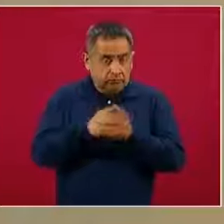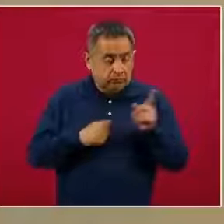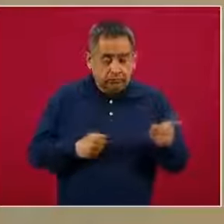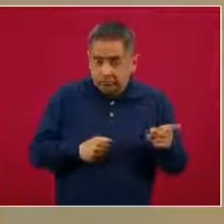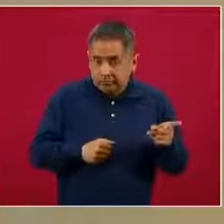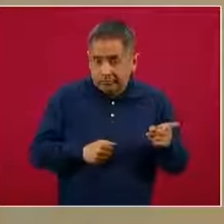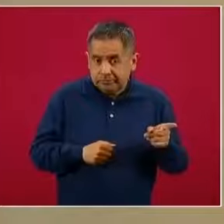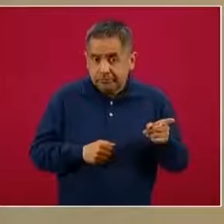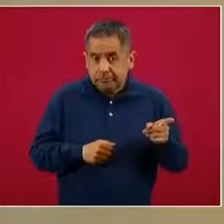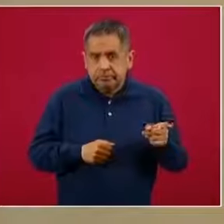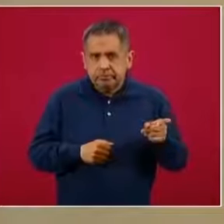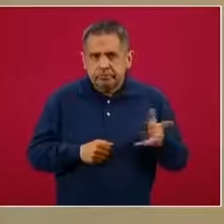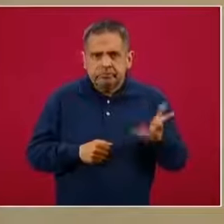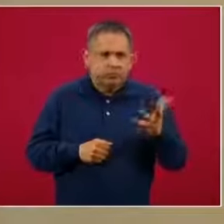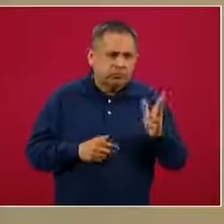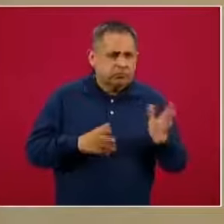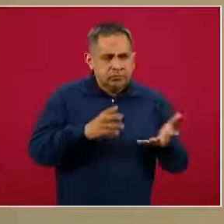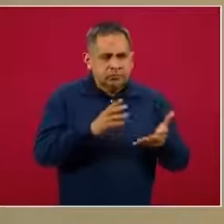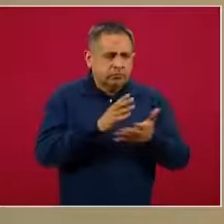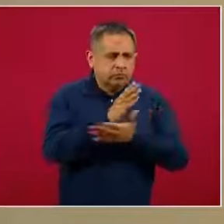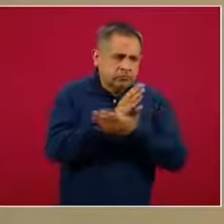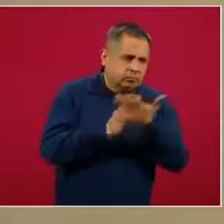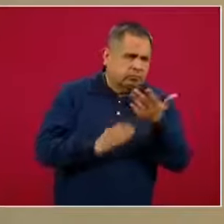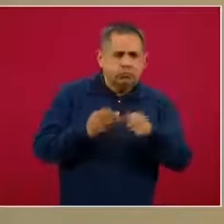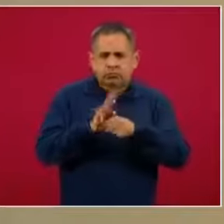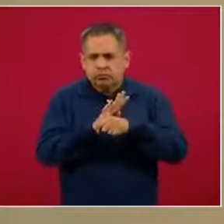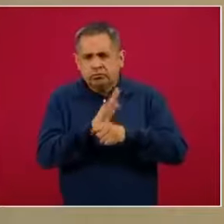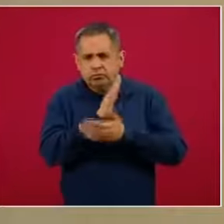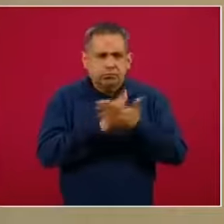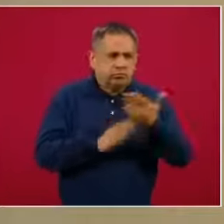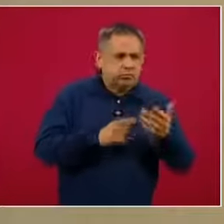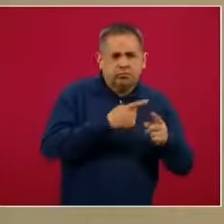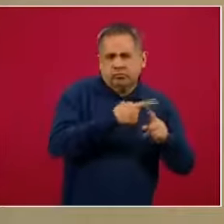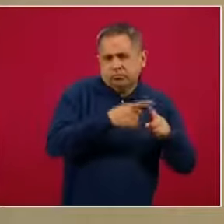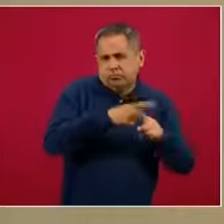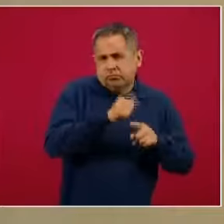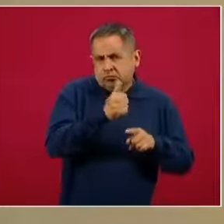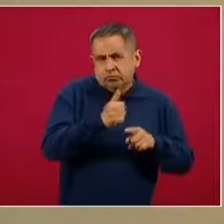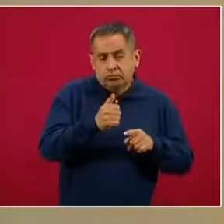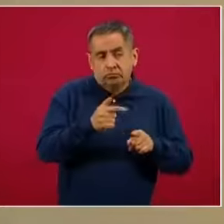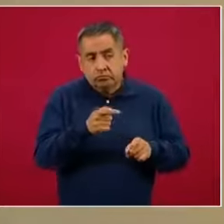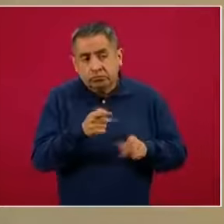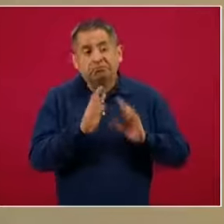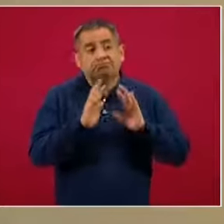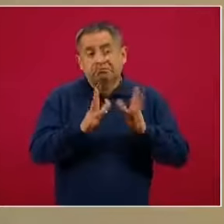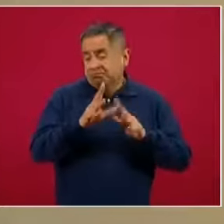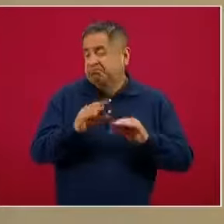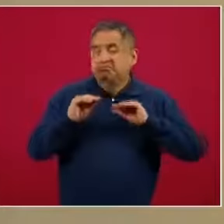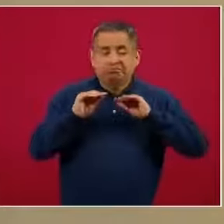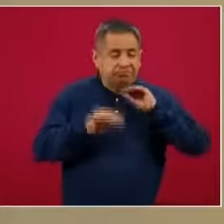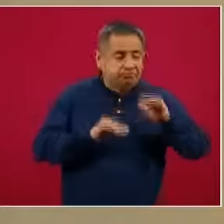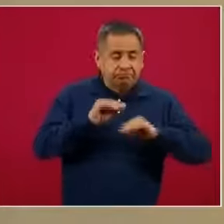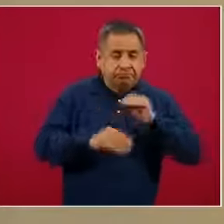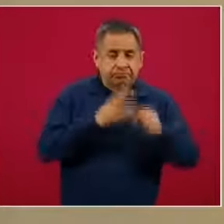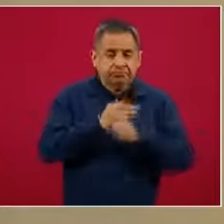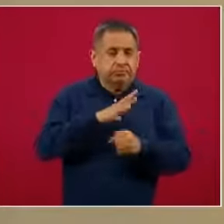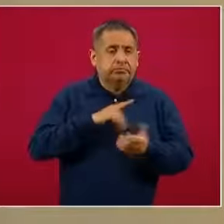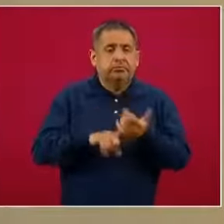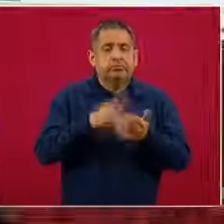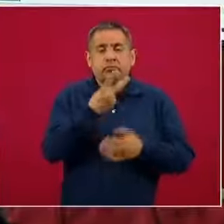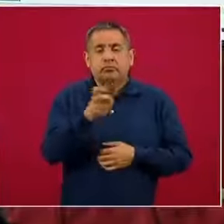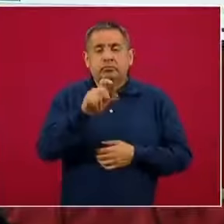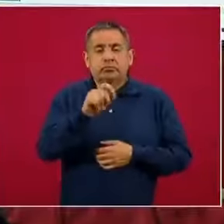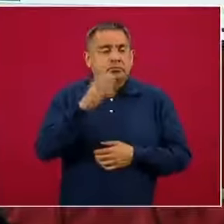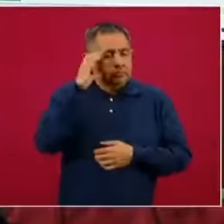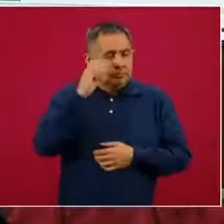no era híbrido, pero había atendido menos COVID. En ese teníamos de las 220 camas